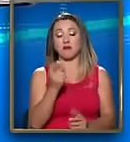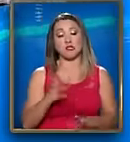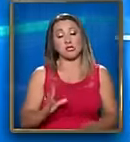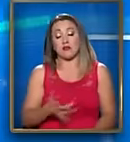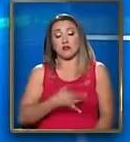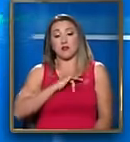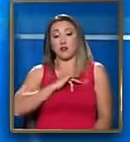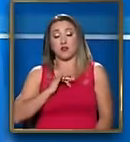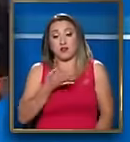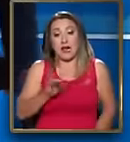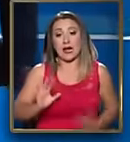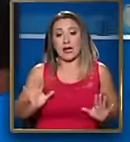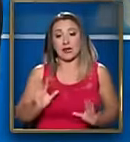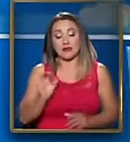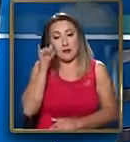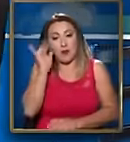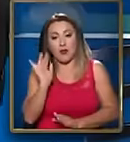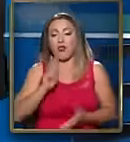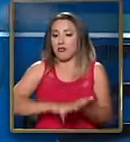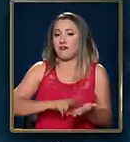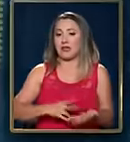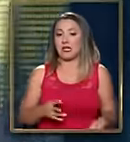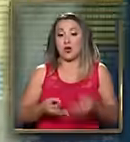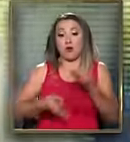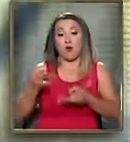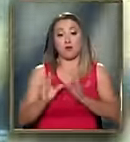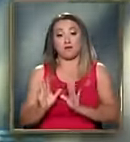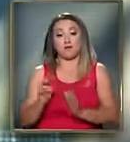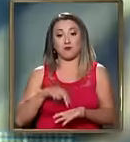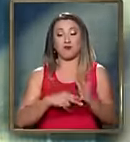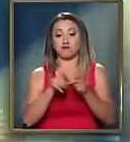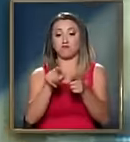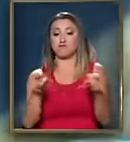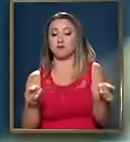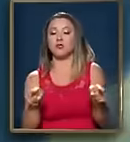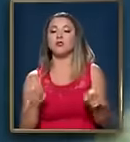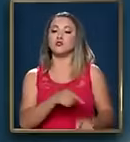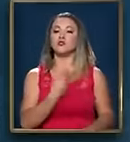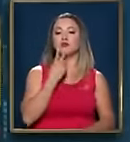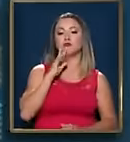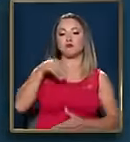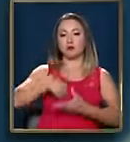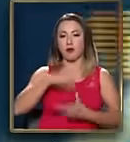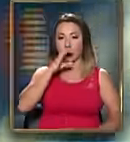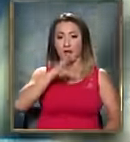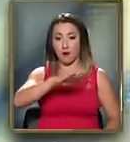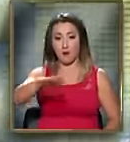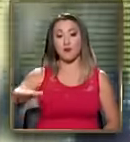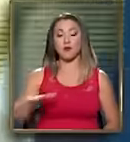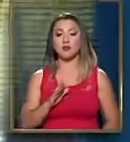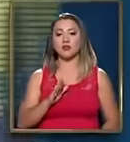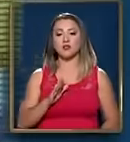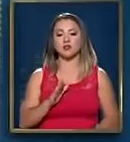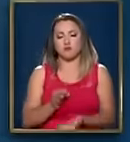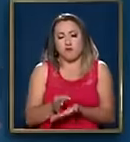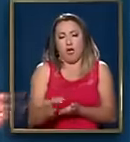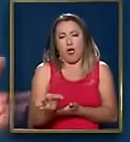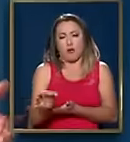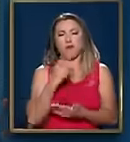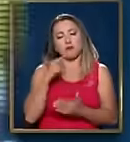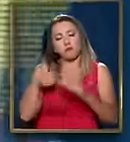ya, weón. Perdón, de verdad, weón. Y nosotros vivíamos al interior del campo y el recuerdo de mi